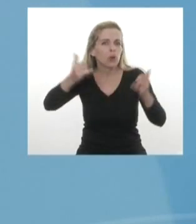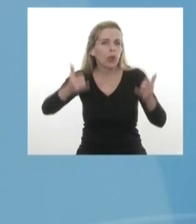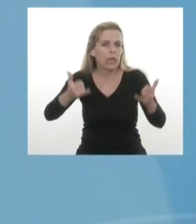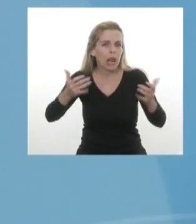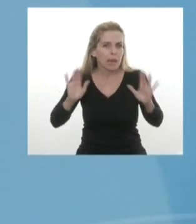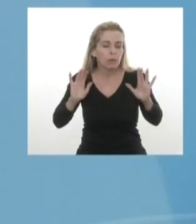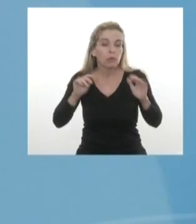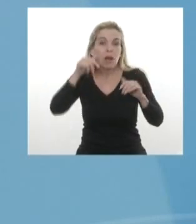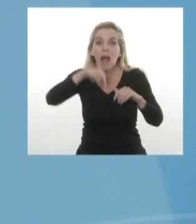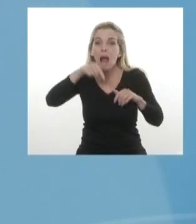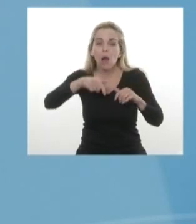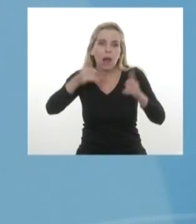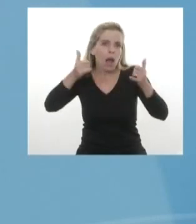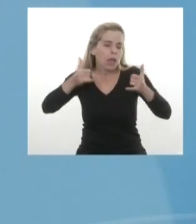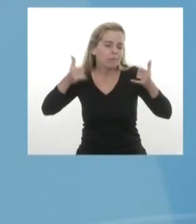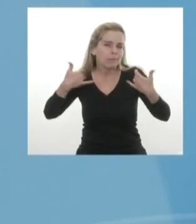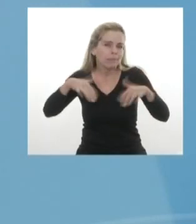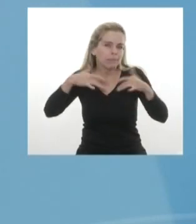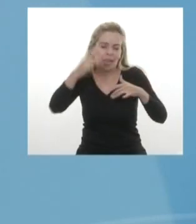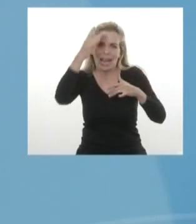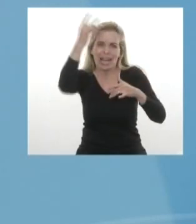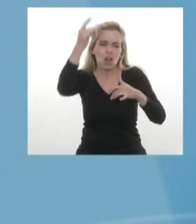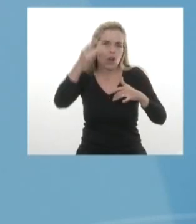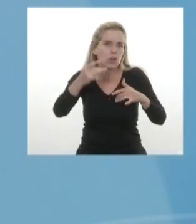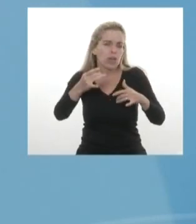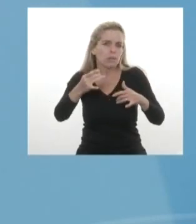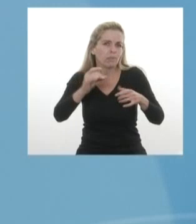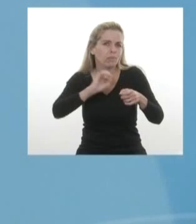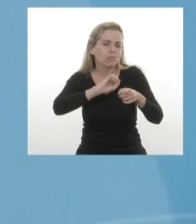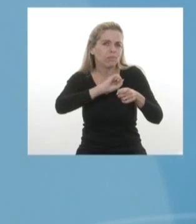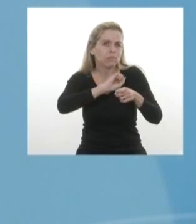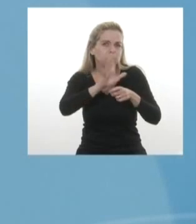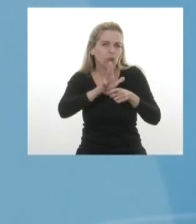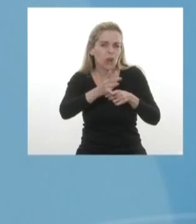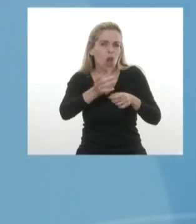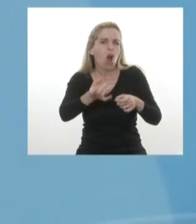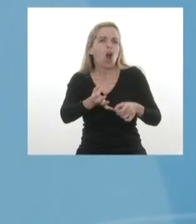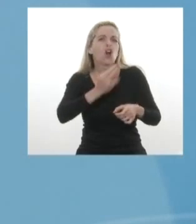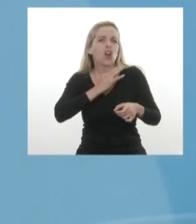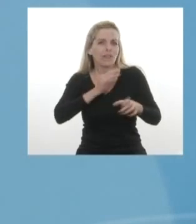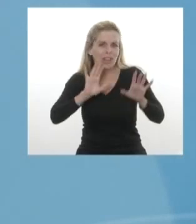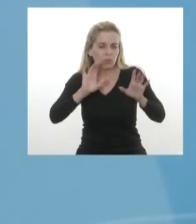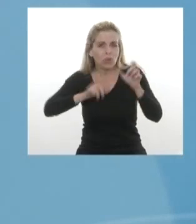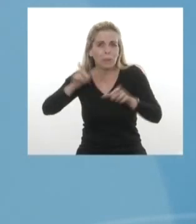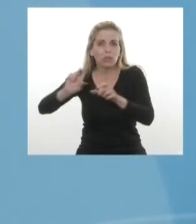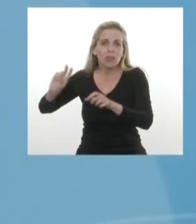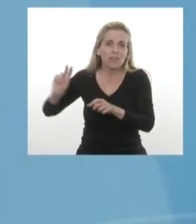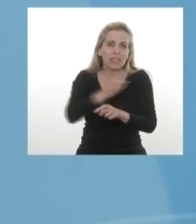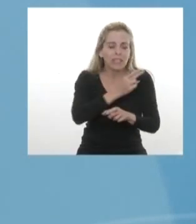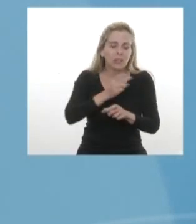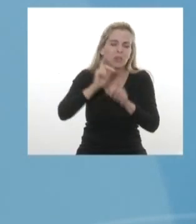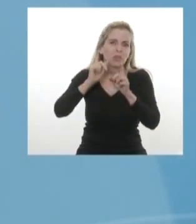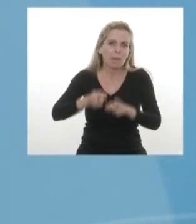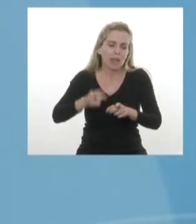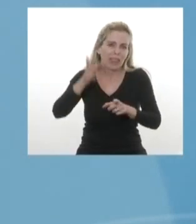Estamos teniendo la mayor cantidad de casos y de fallecidos. Debemos asumir